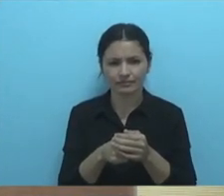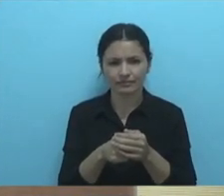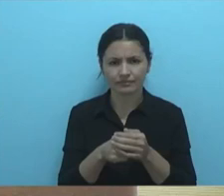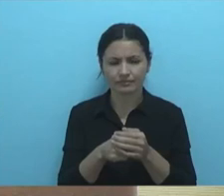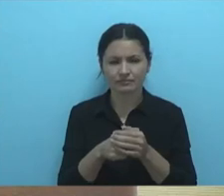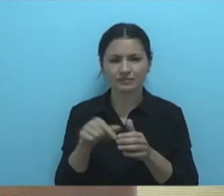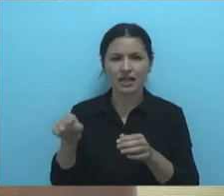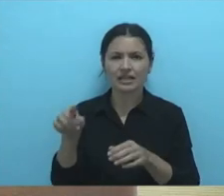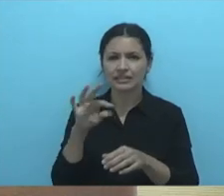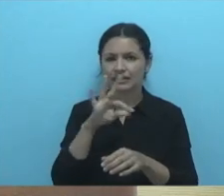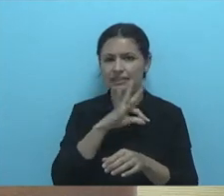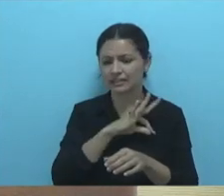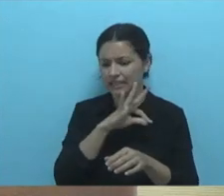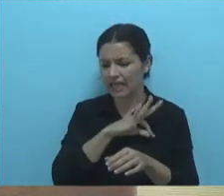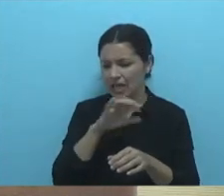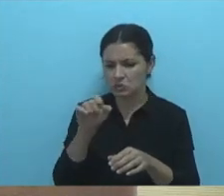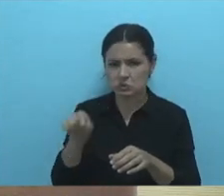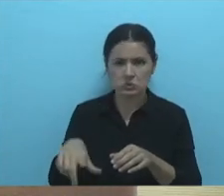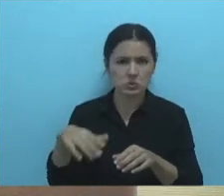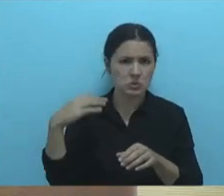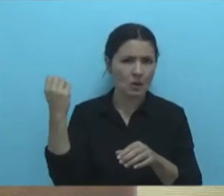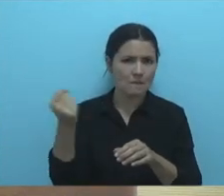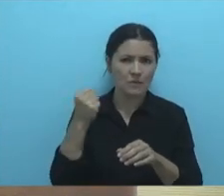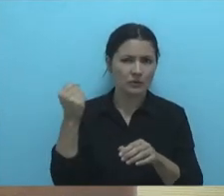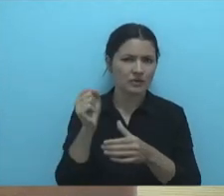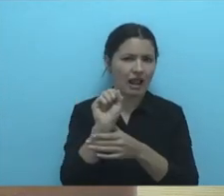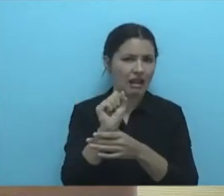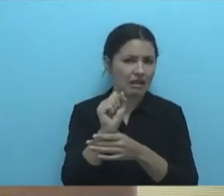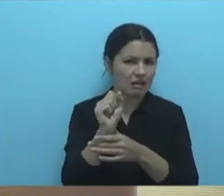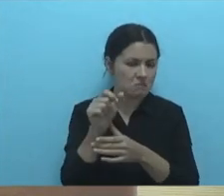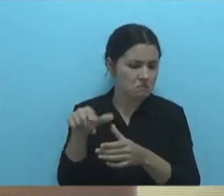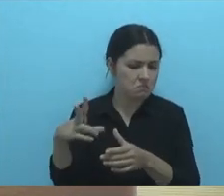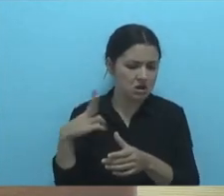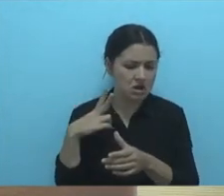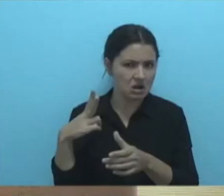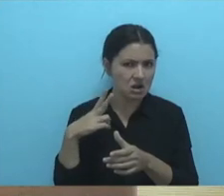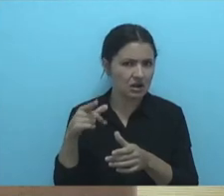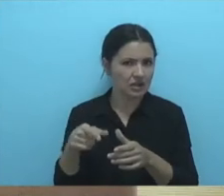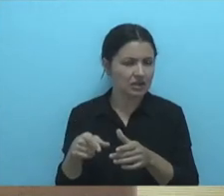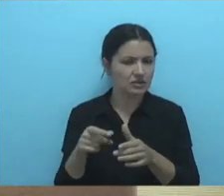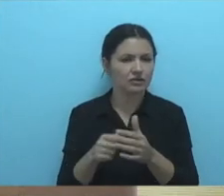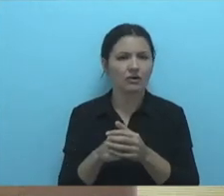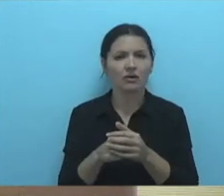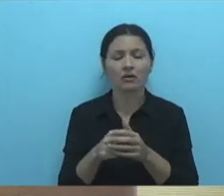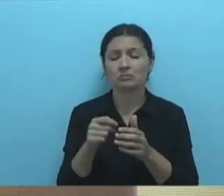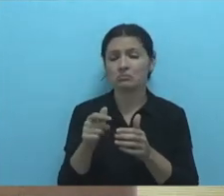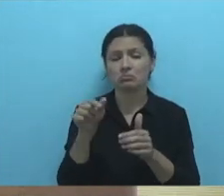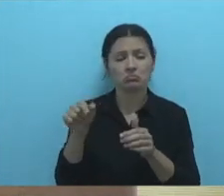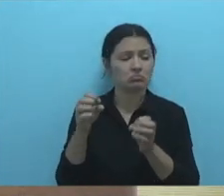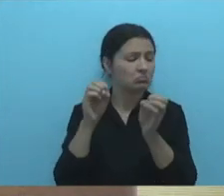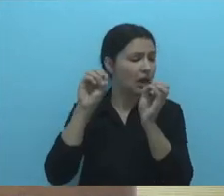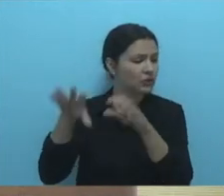por mes a los 24 años y que dejó todo de lado para enamorarse de la palabra Revolución Independencia